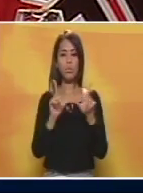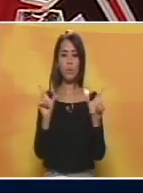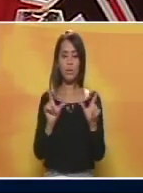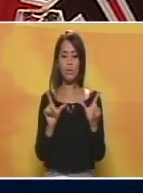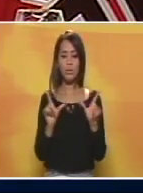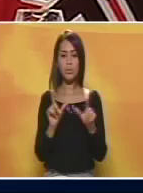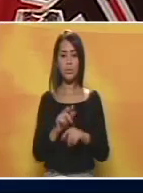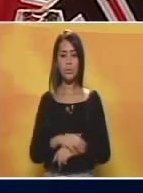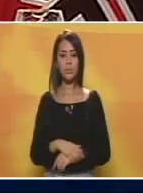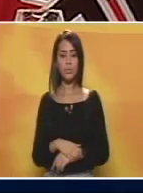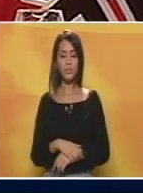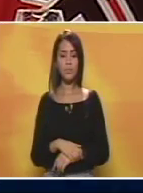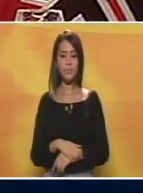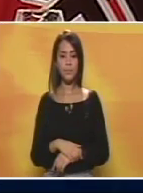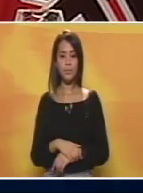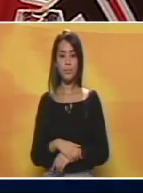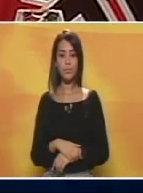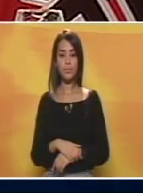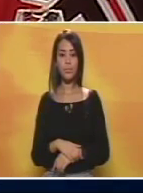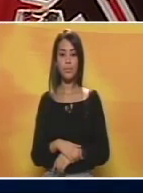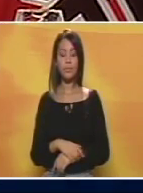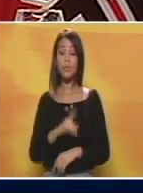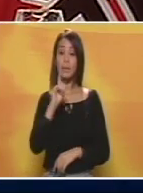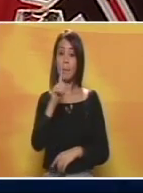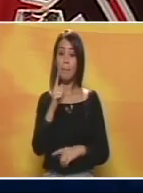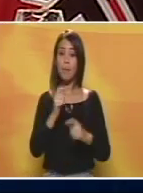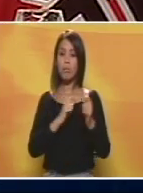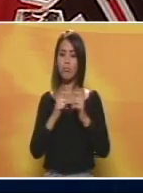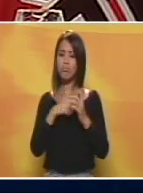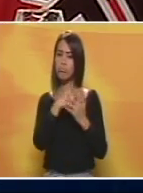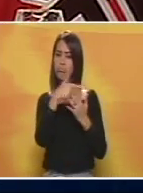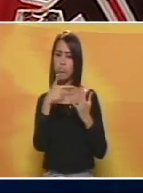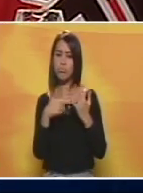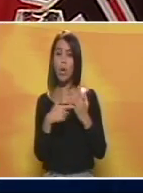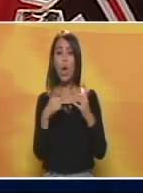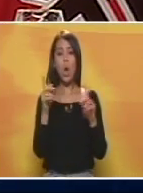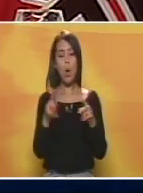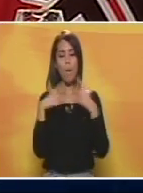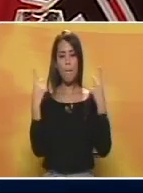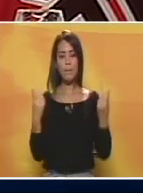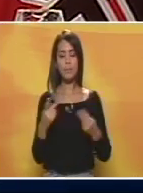televisión, como lo que es en los medios impresos.